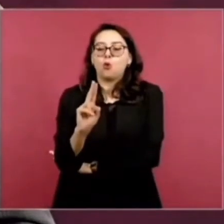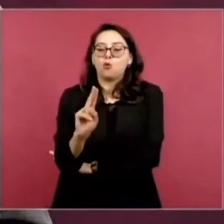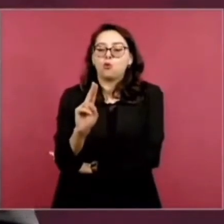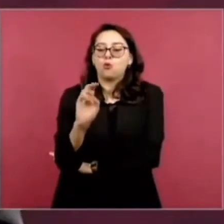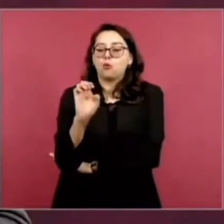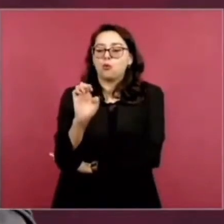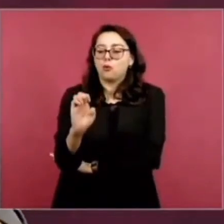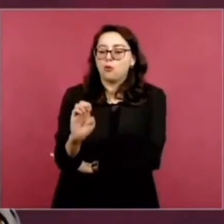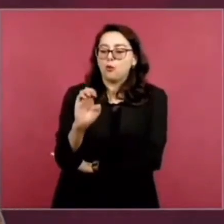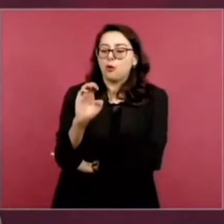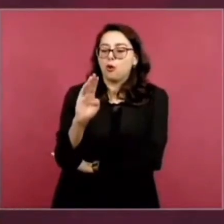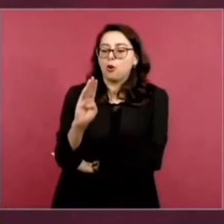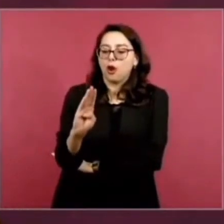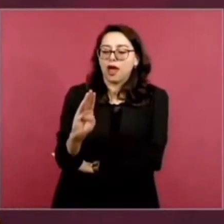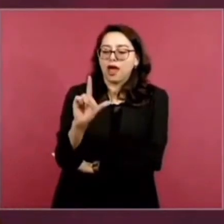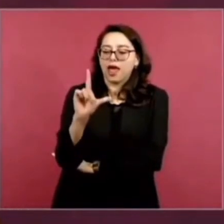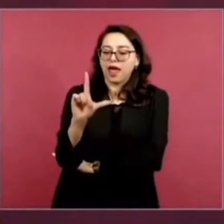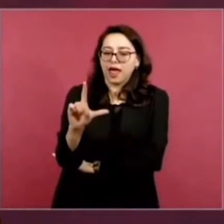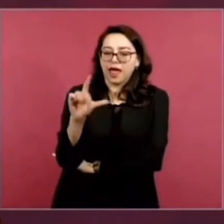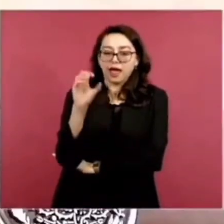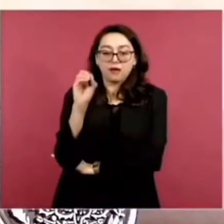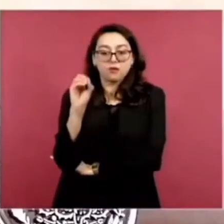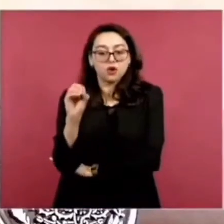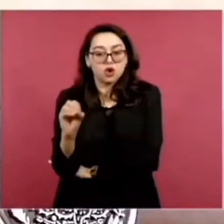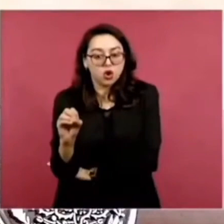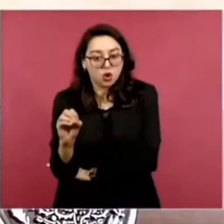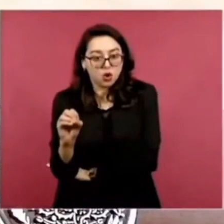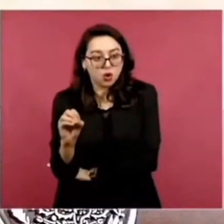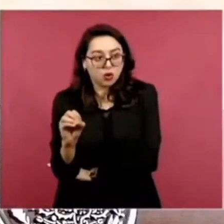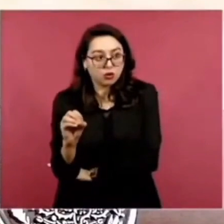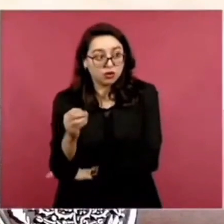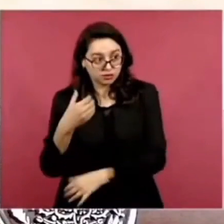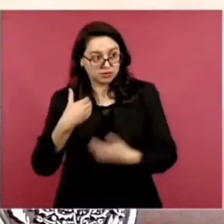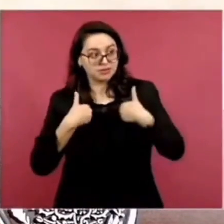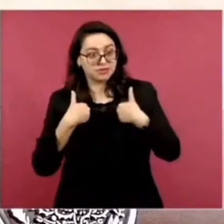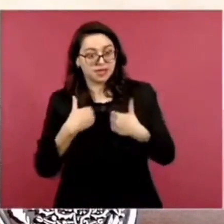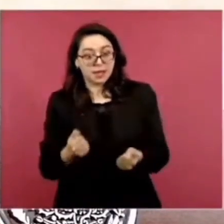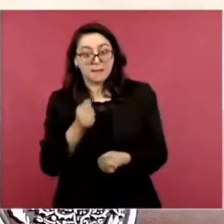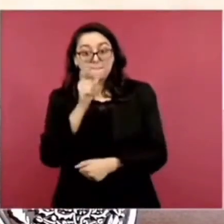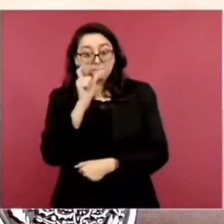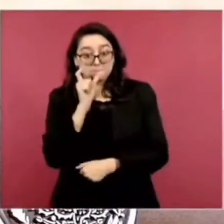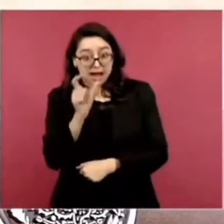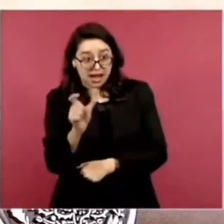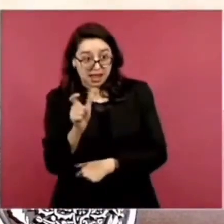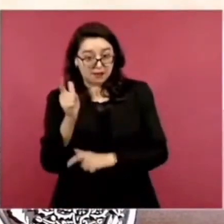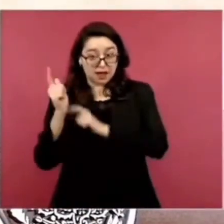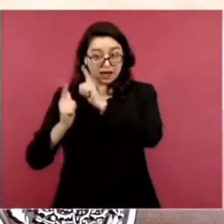del concepto de origen griego, demos,